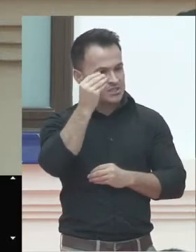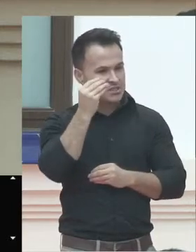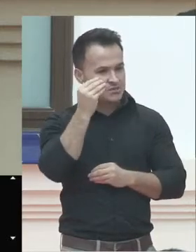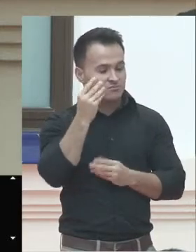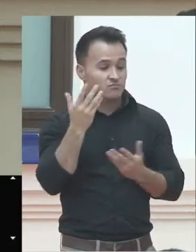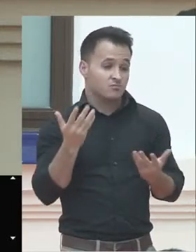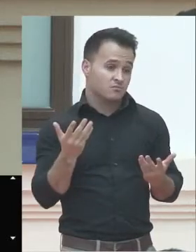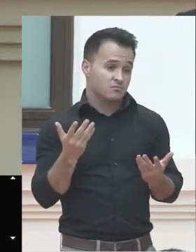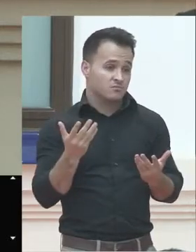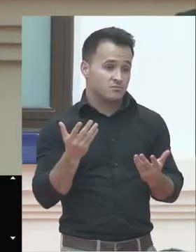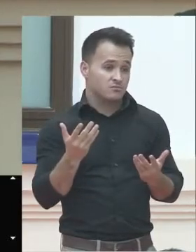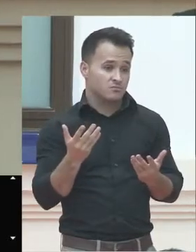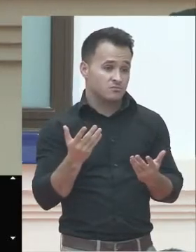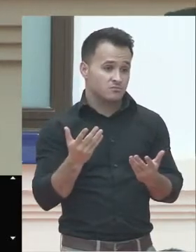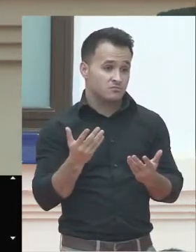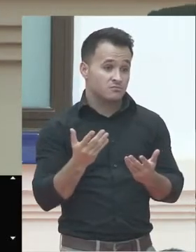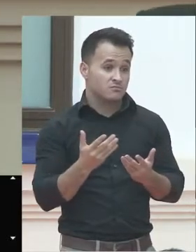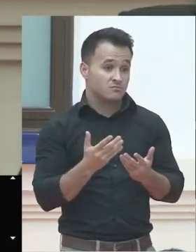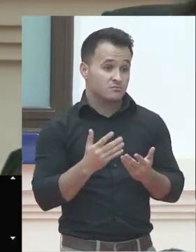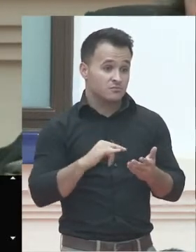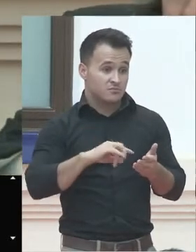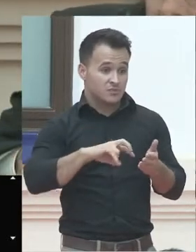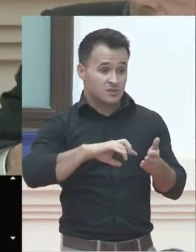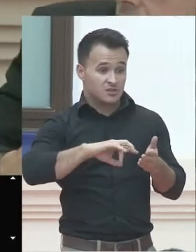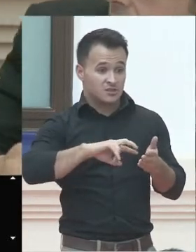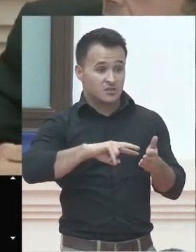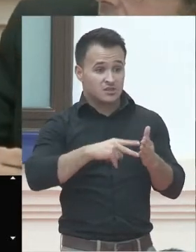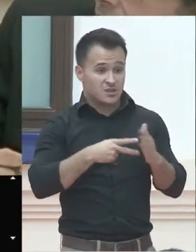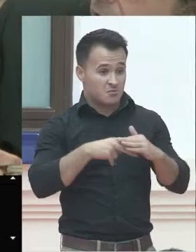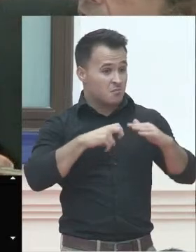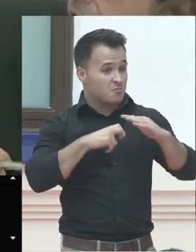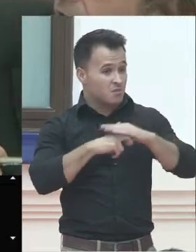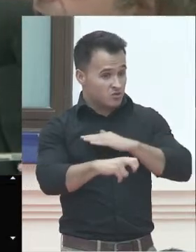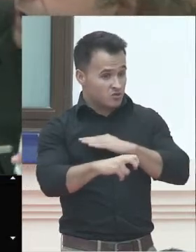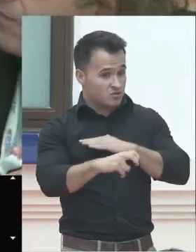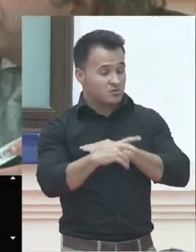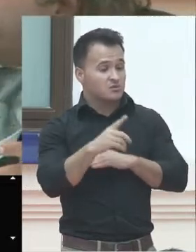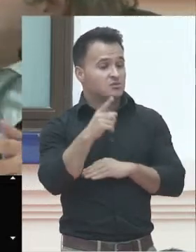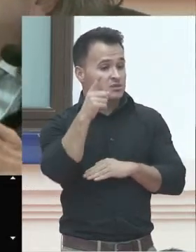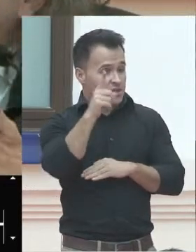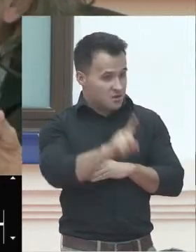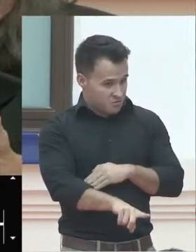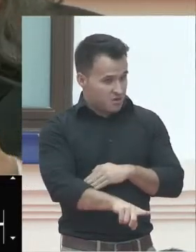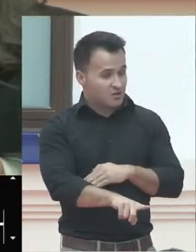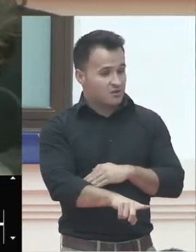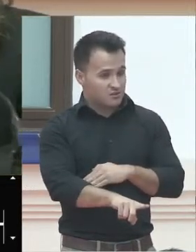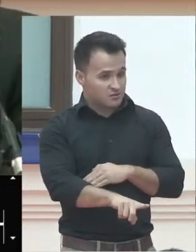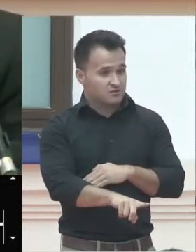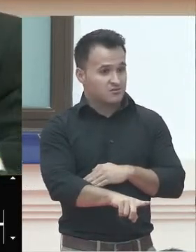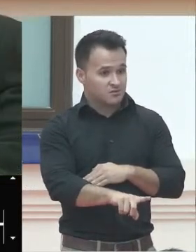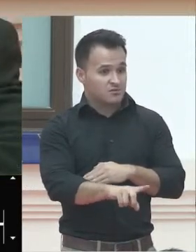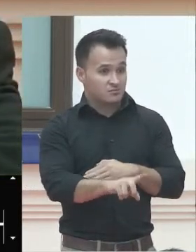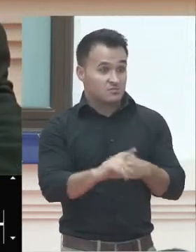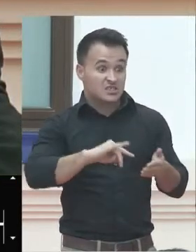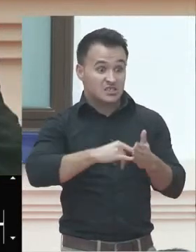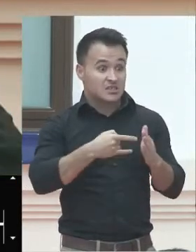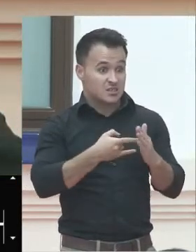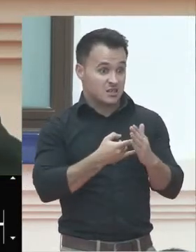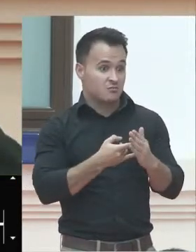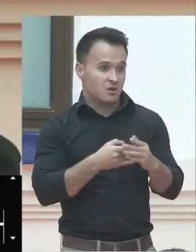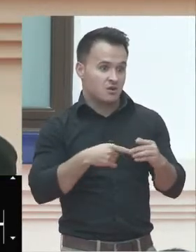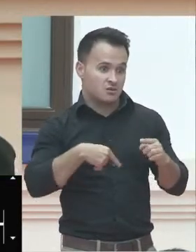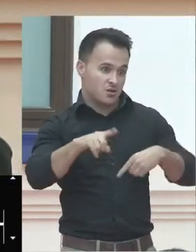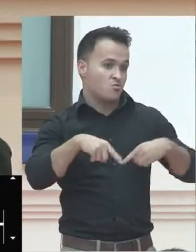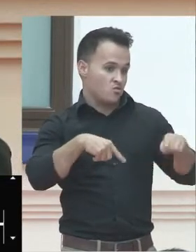que el sistema metropolitano urbano también debemos considerarlo ya, efectivamente, gran sistema de transporte, grandes redes